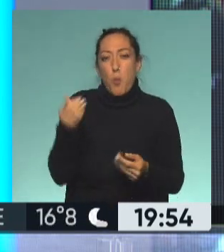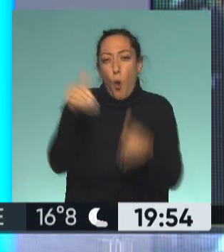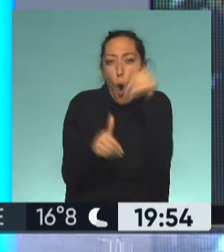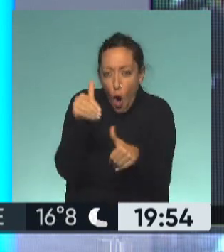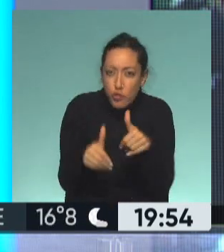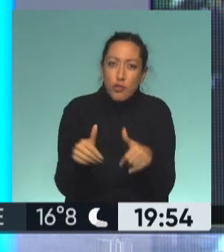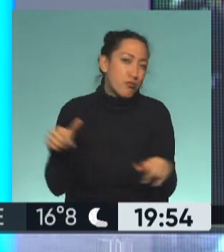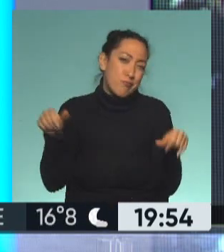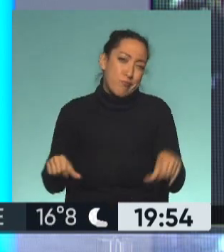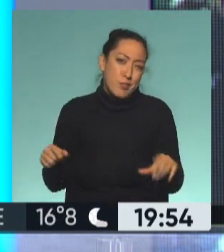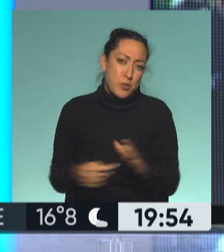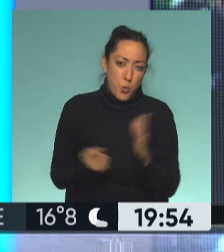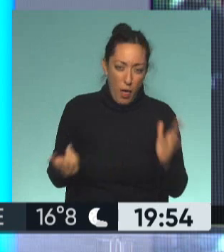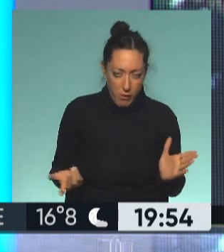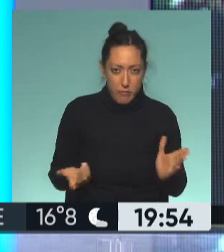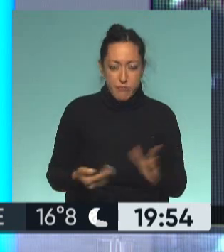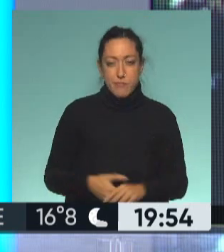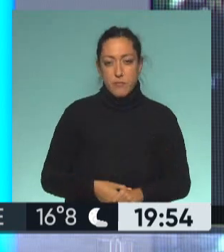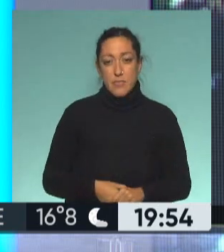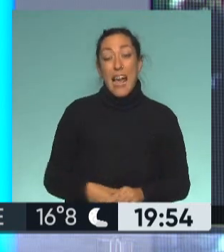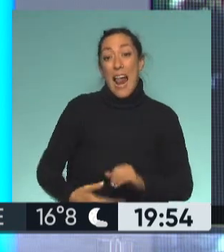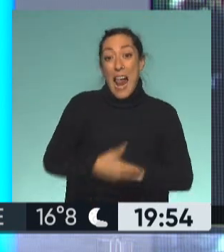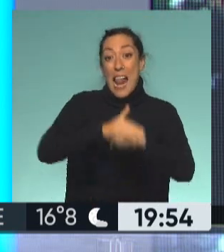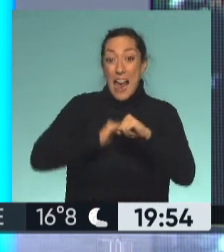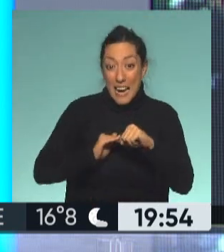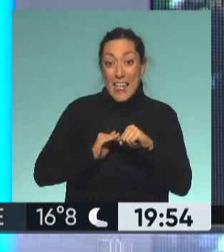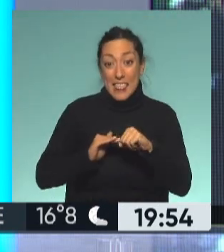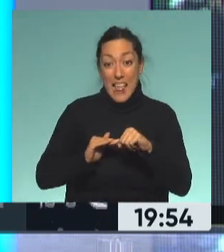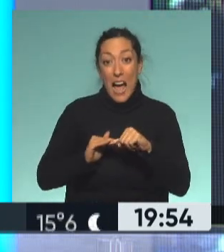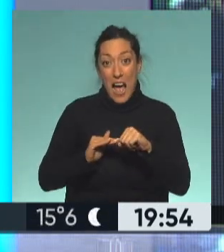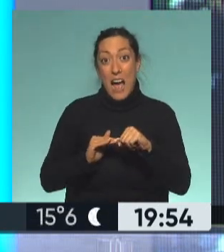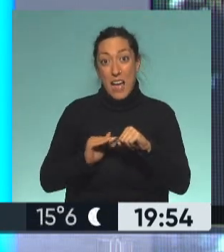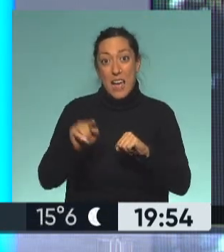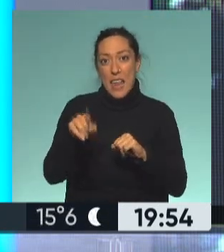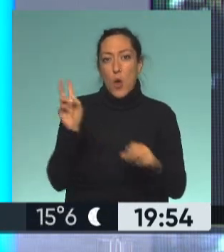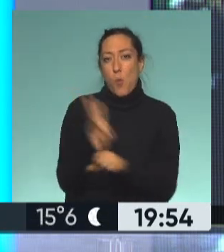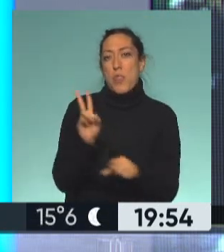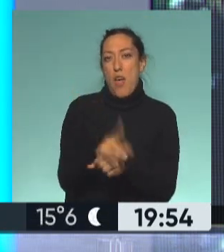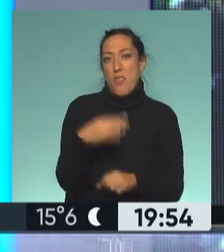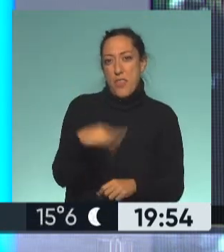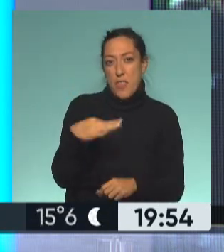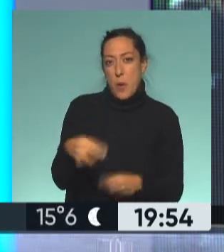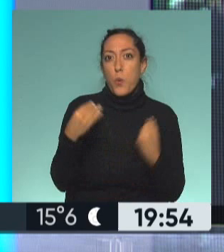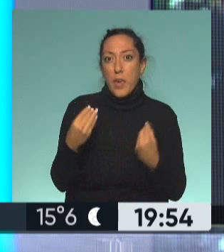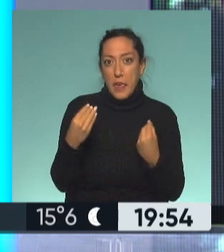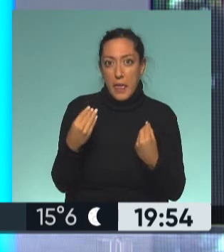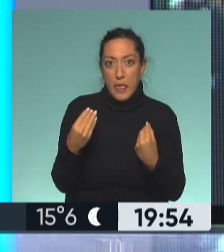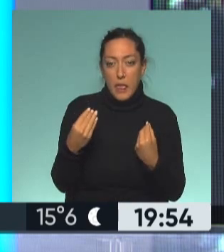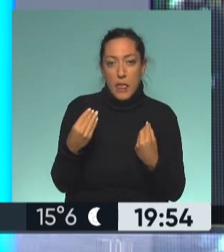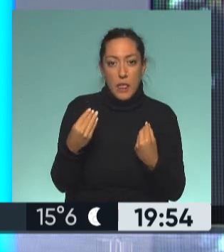medía en la ciudad de Buenos Aires. Esa es la realidad. Y la reta lo que tiene que cuidar es que él no